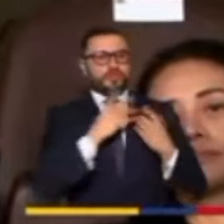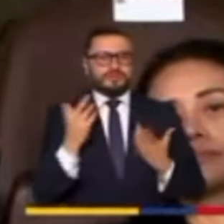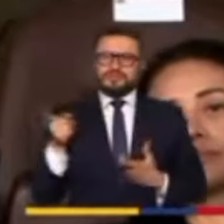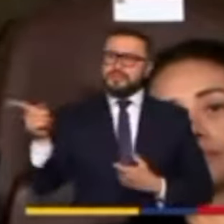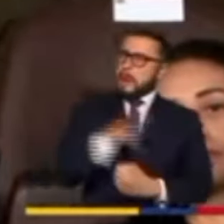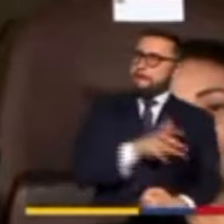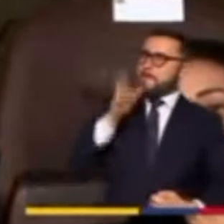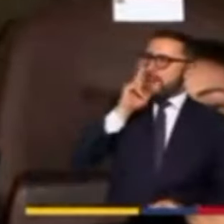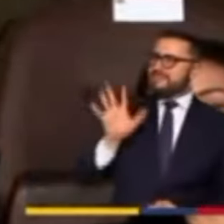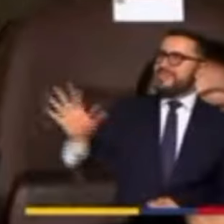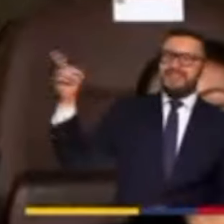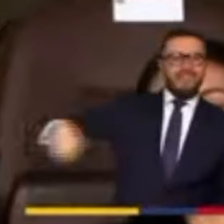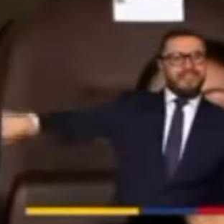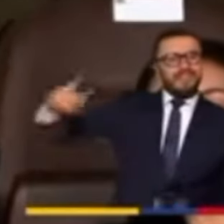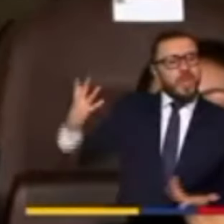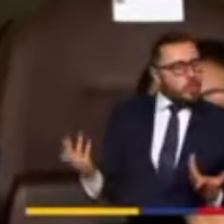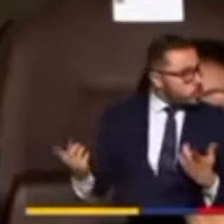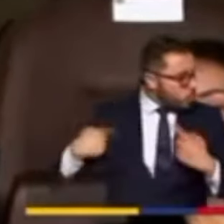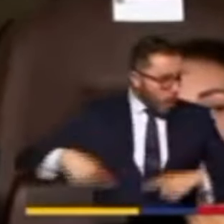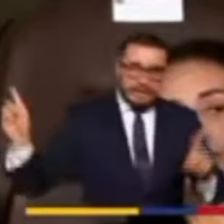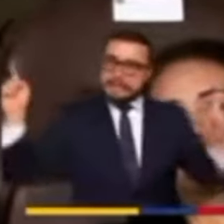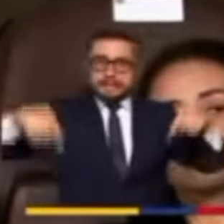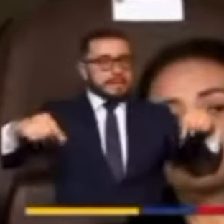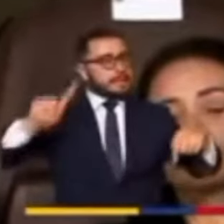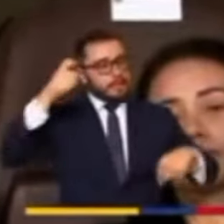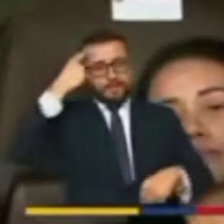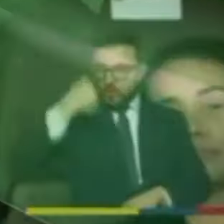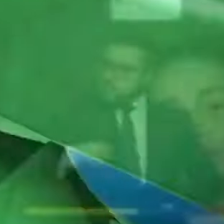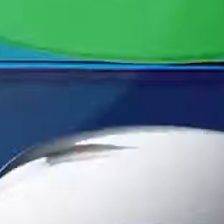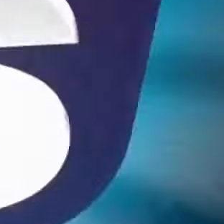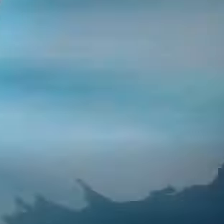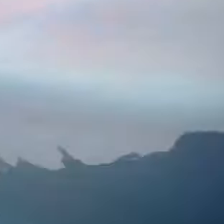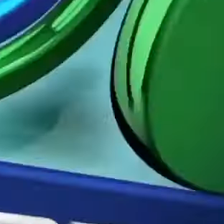con votos en las instancias del poder nacional. Eso no ocurre aquí.